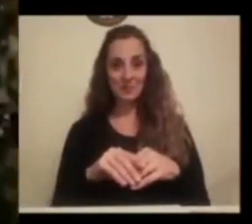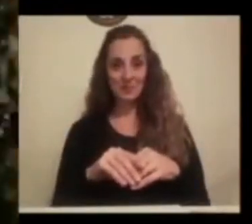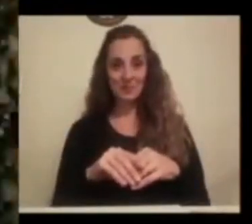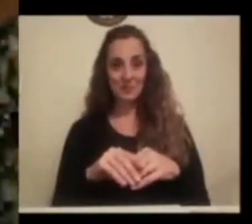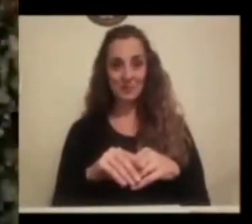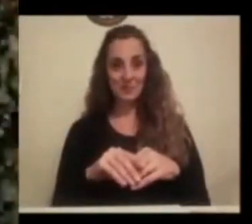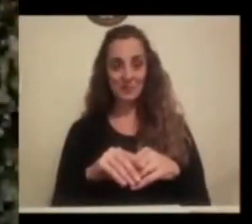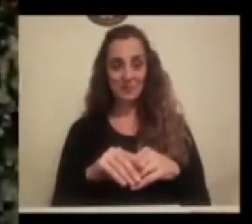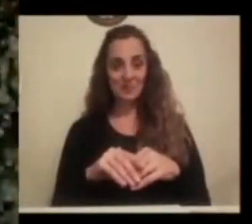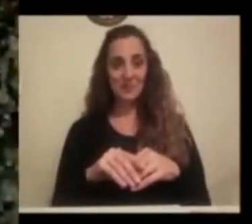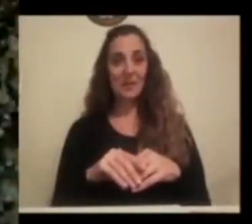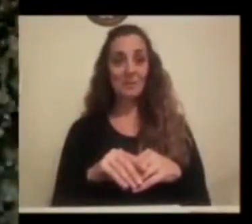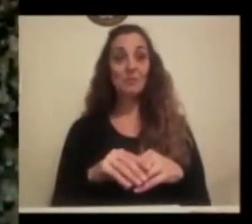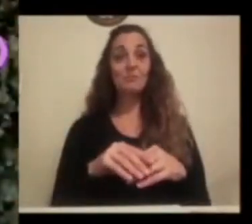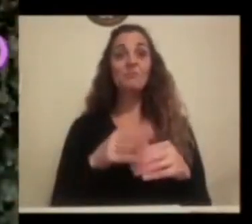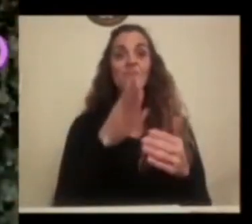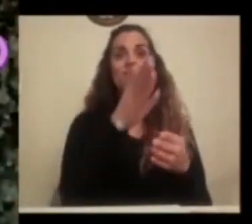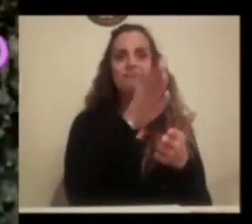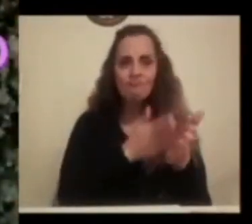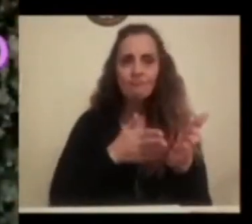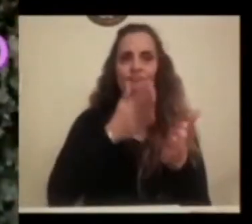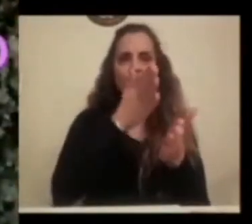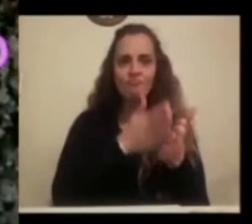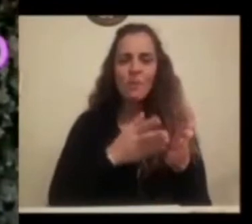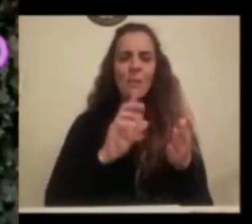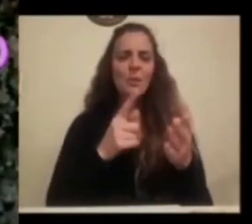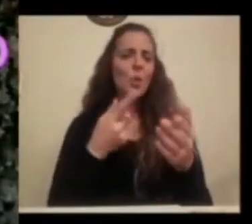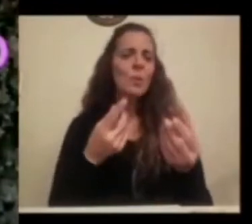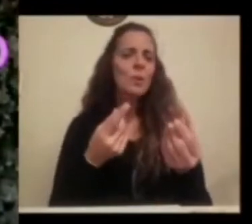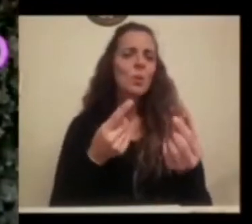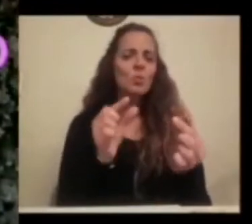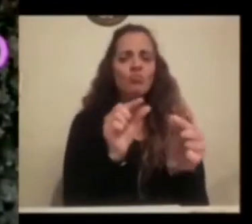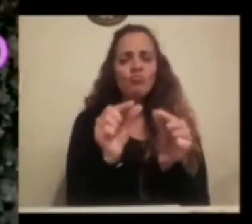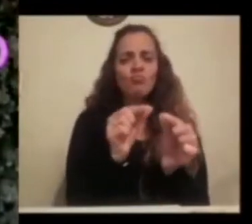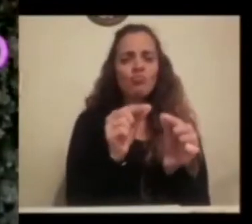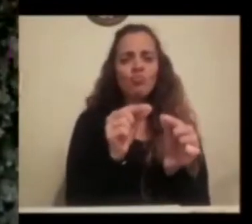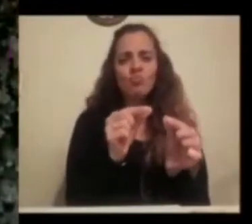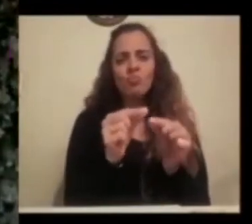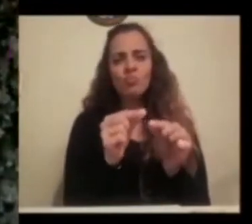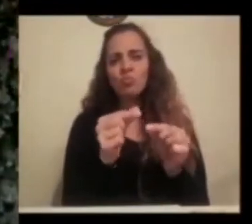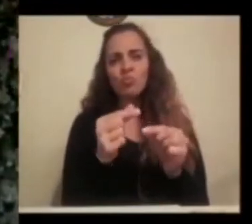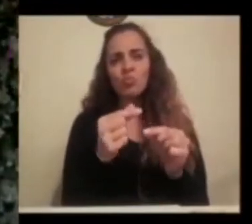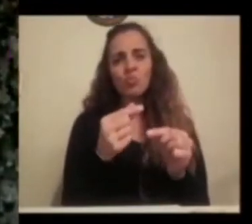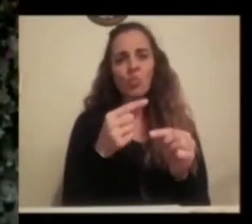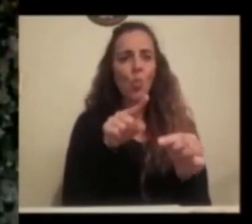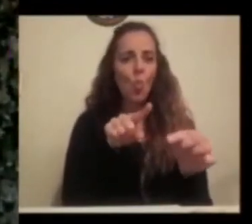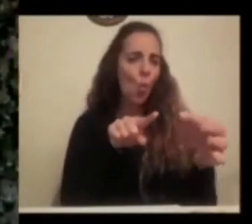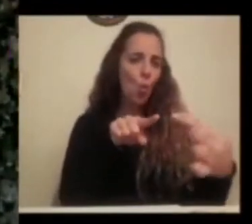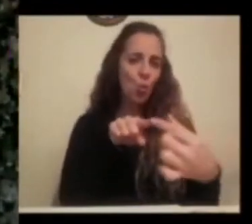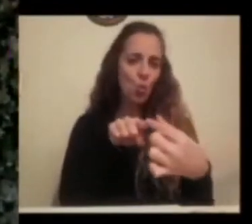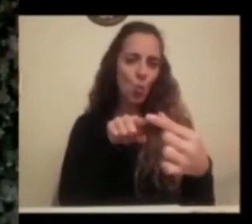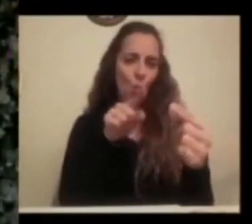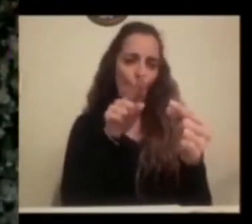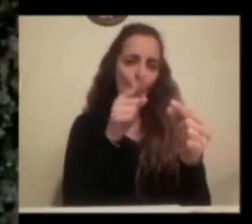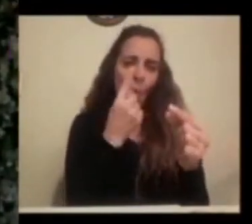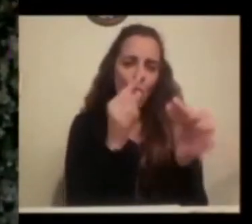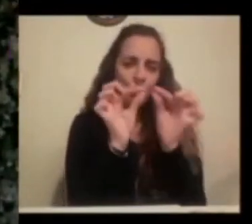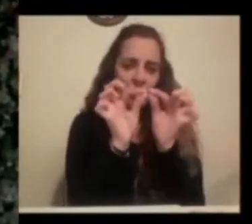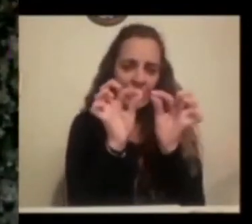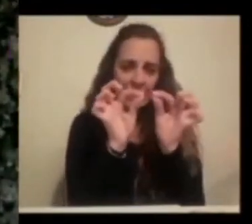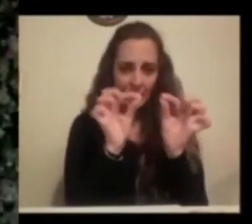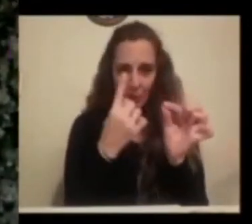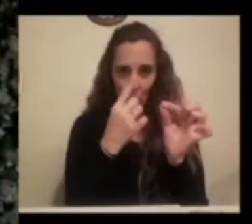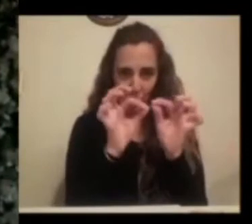emparejo las dos puntas, ¿sí? Y ahí empiezo a cortar, ¿sí? Más o menos corten de el ancho